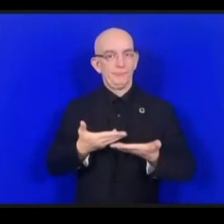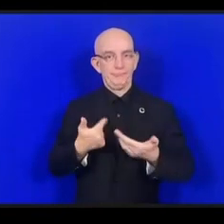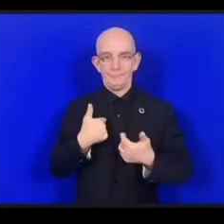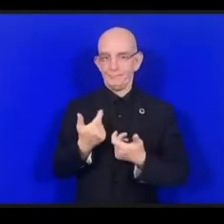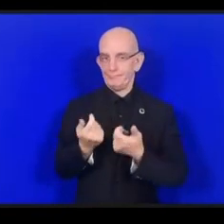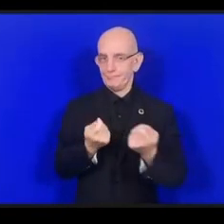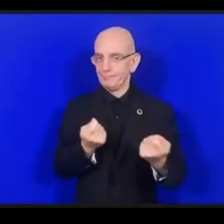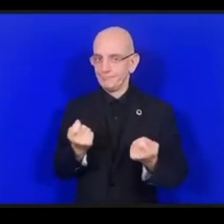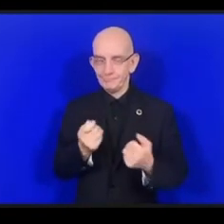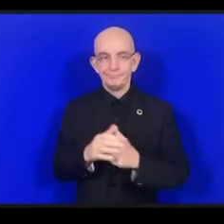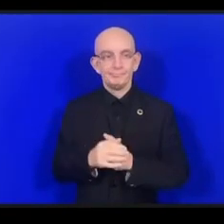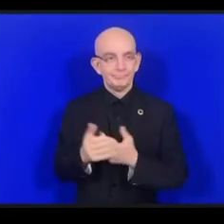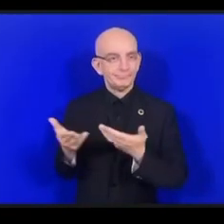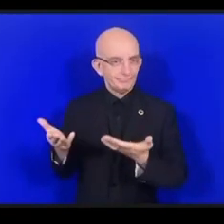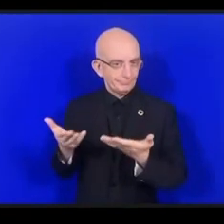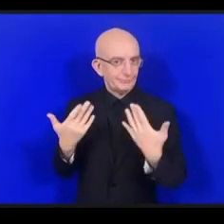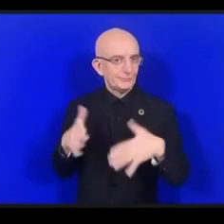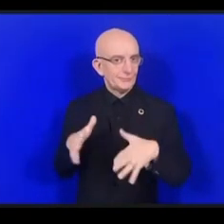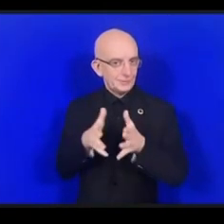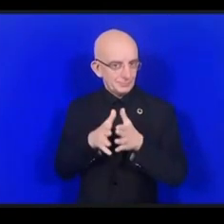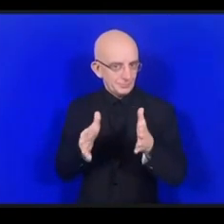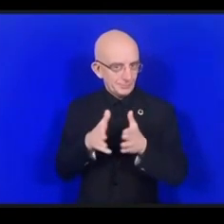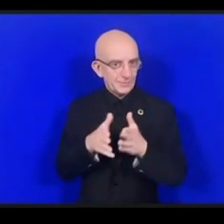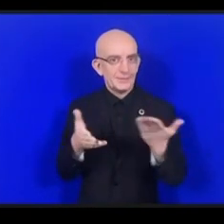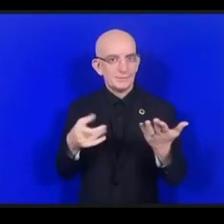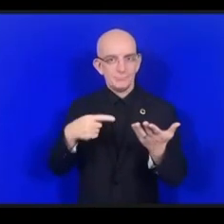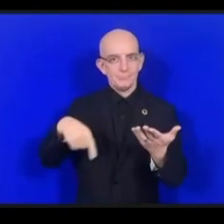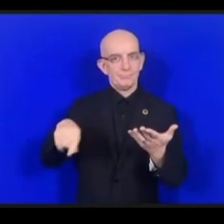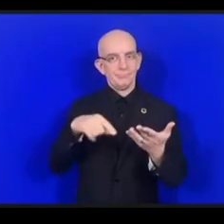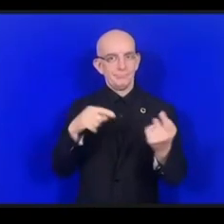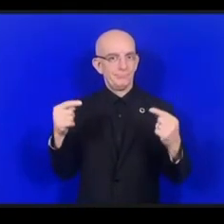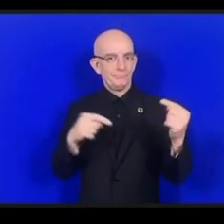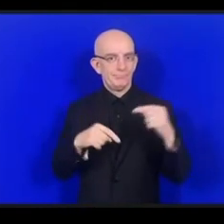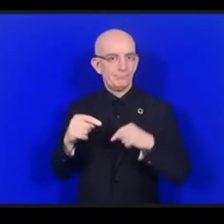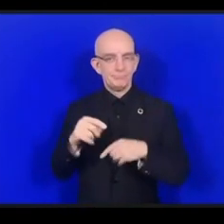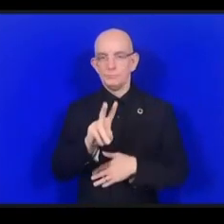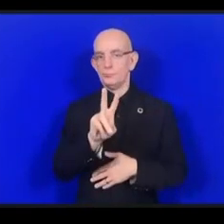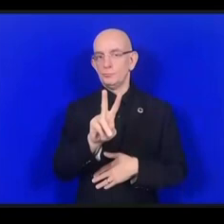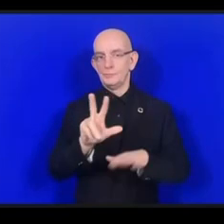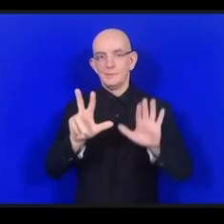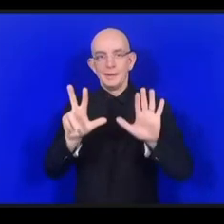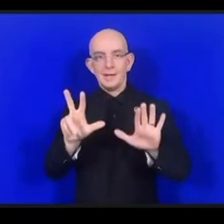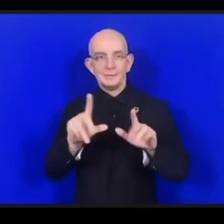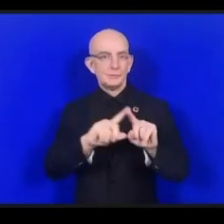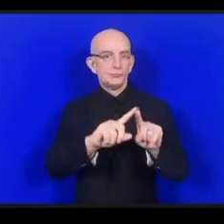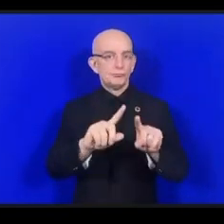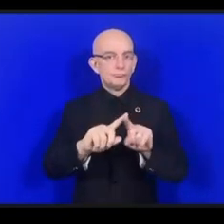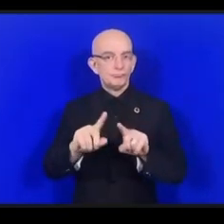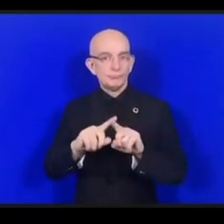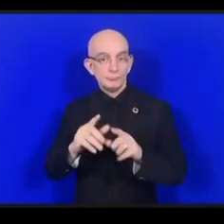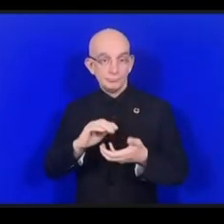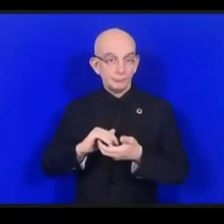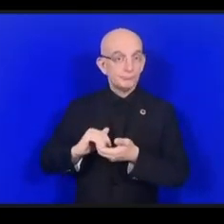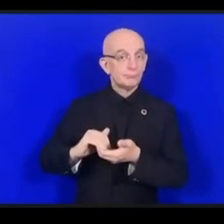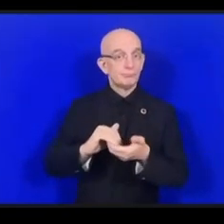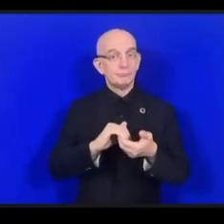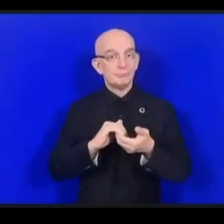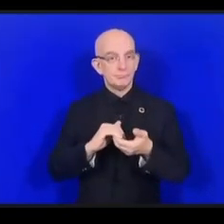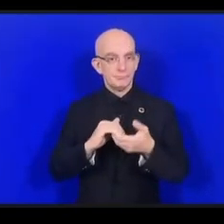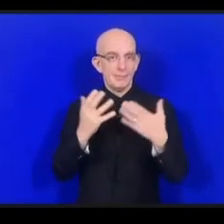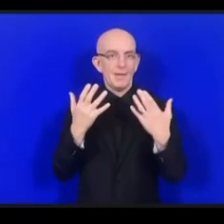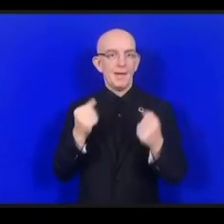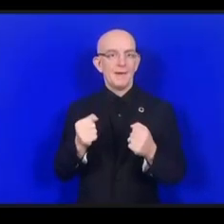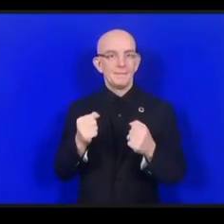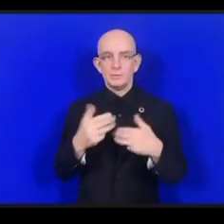dinámicas ahora lo que tienen en común son tres cosas en primer lugar todas abordan de una otra